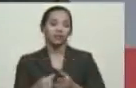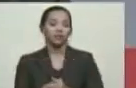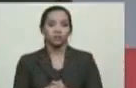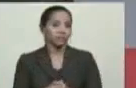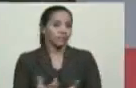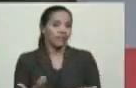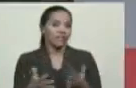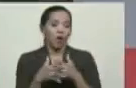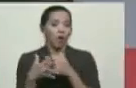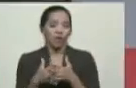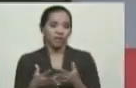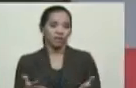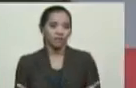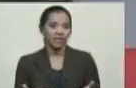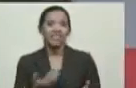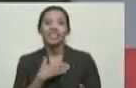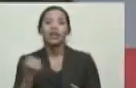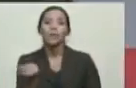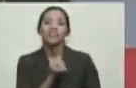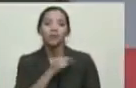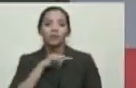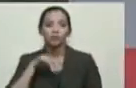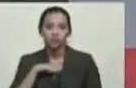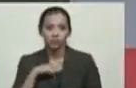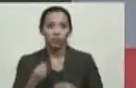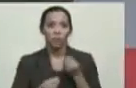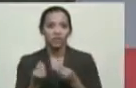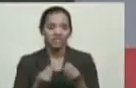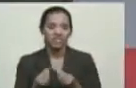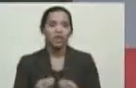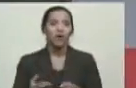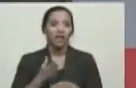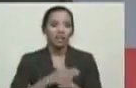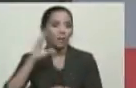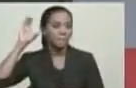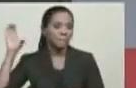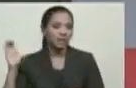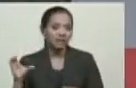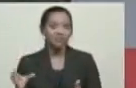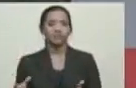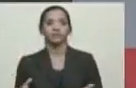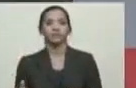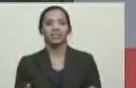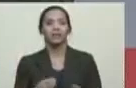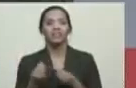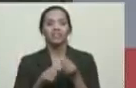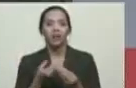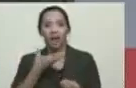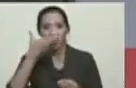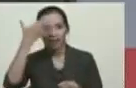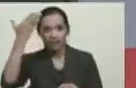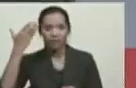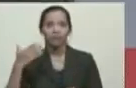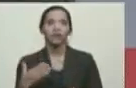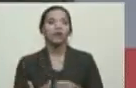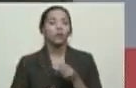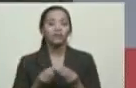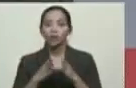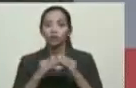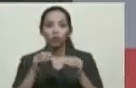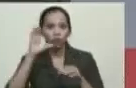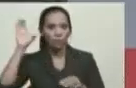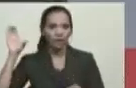sea. Ellos quieren que nos matemos entre nosotros, como hicieron en Yugoslavia, y como hicieron en Siria, como hicieron en todos estos